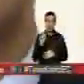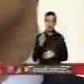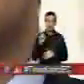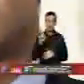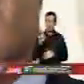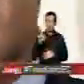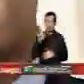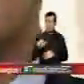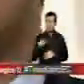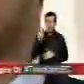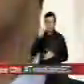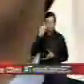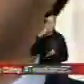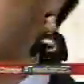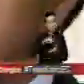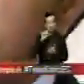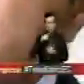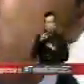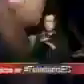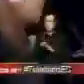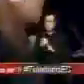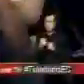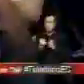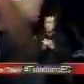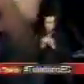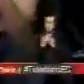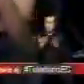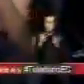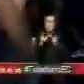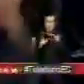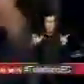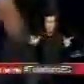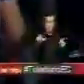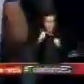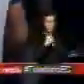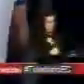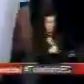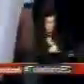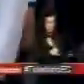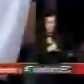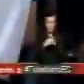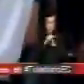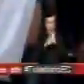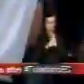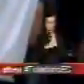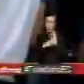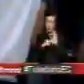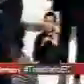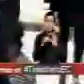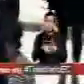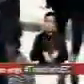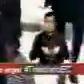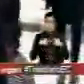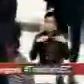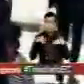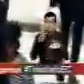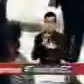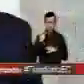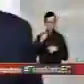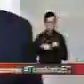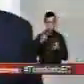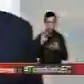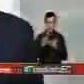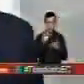Carlos Alomoto, el Estado cuenta con el respaldo suficiente para deportar a los extranjeros que no cumplan con los requisitos para permanecer